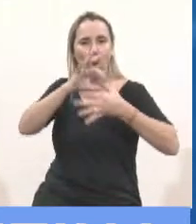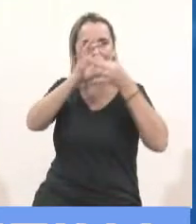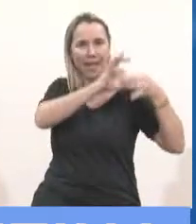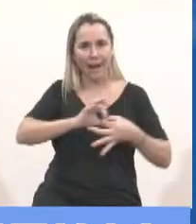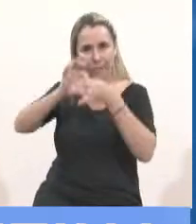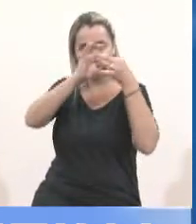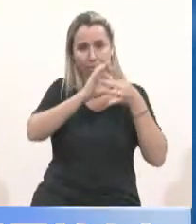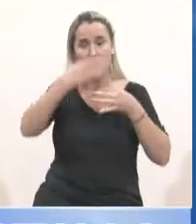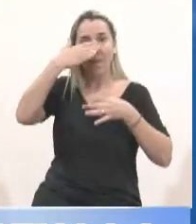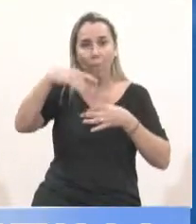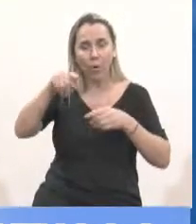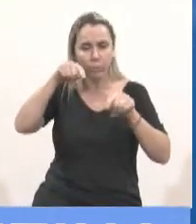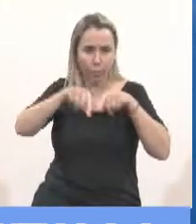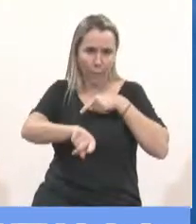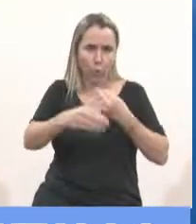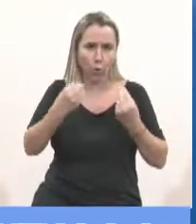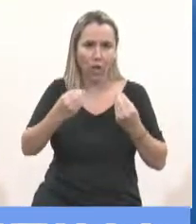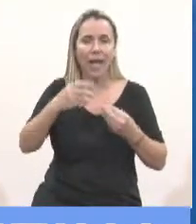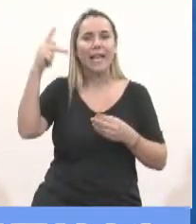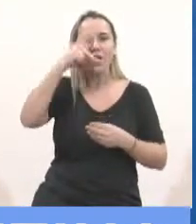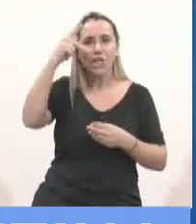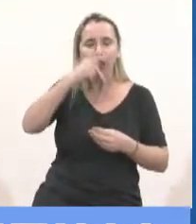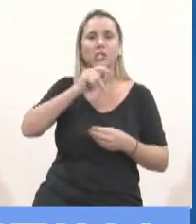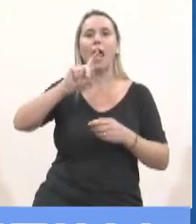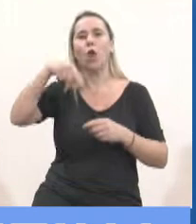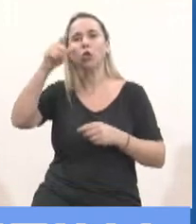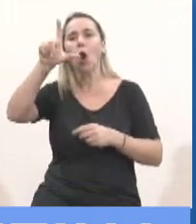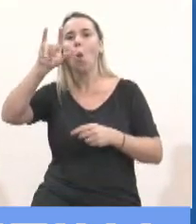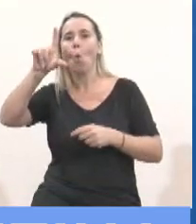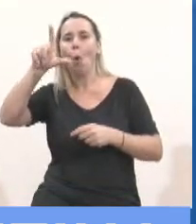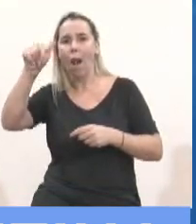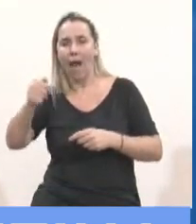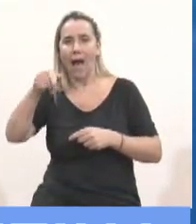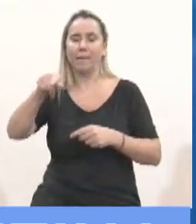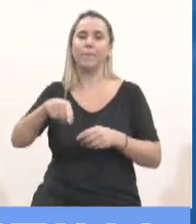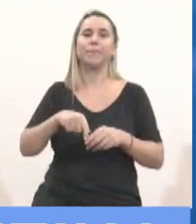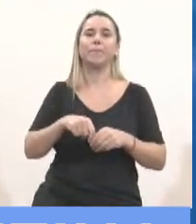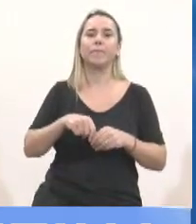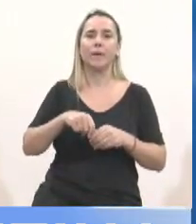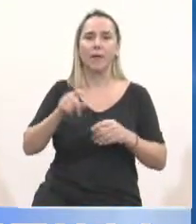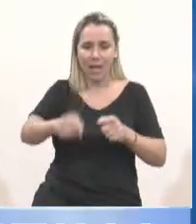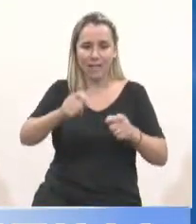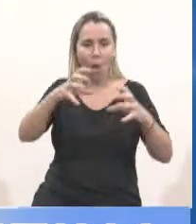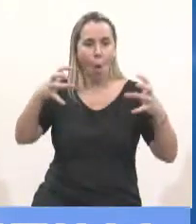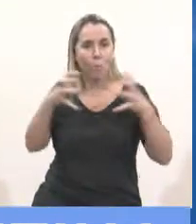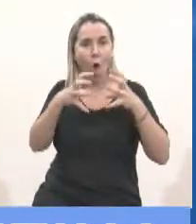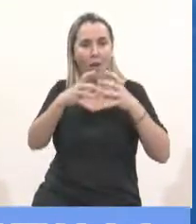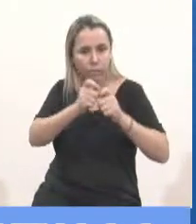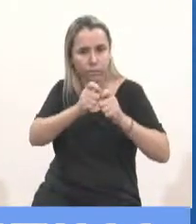que después fue profundizado por Kirchner, por Lula, en el tema de la UNASUR, que iba creciendo ese